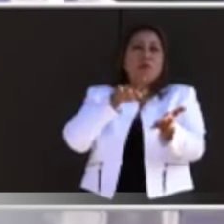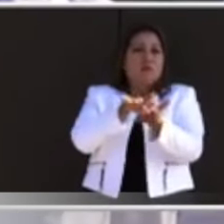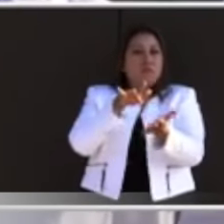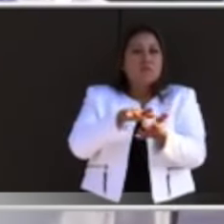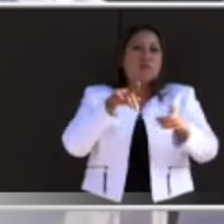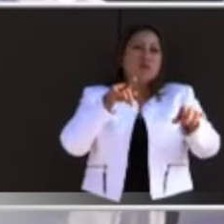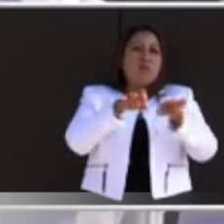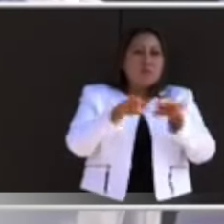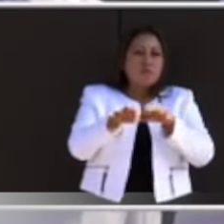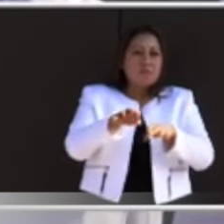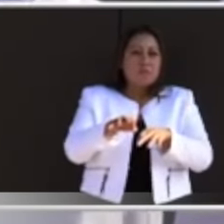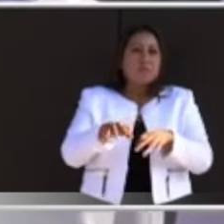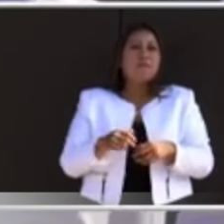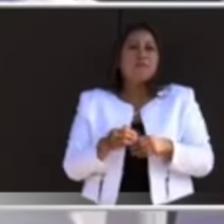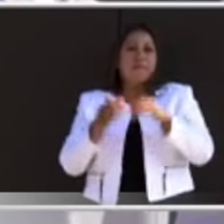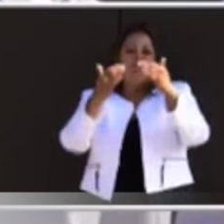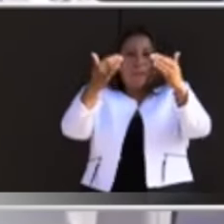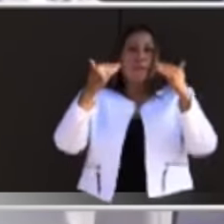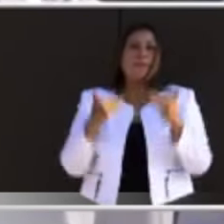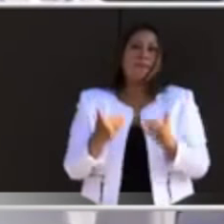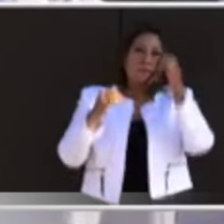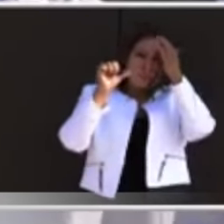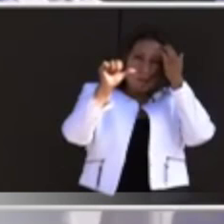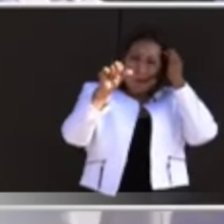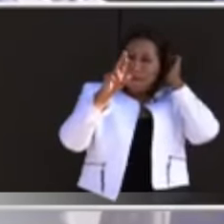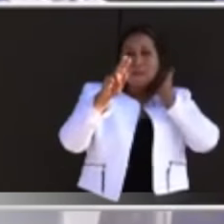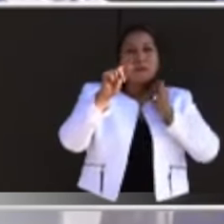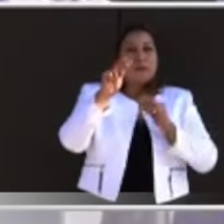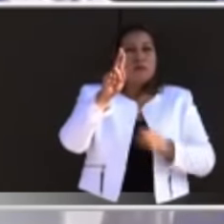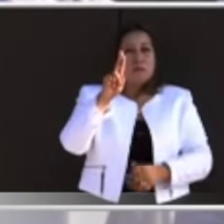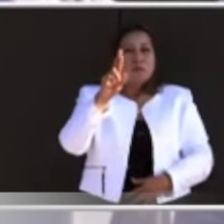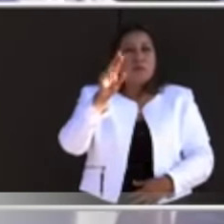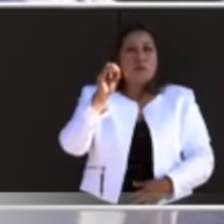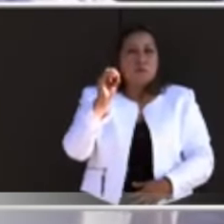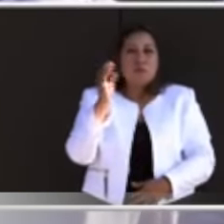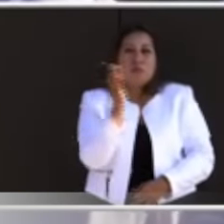Arturo Irán Suárez Villa será secretario de Salud.